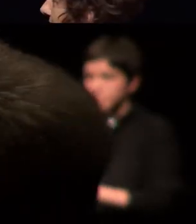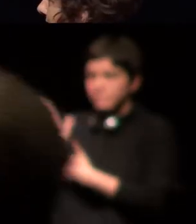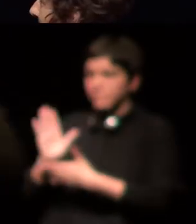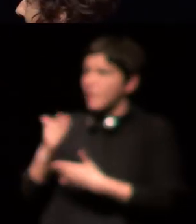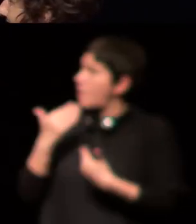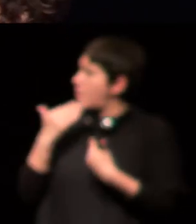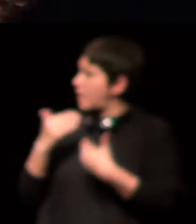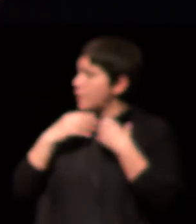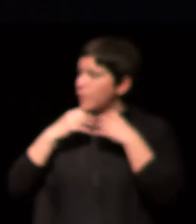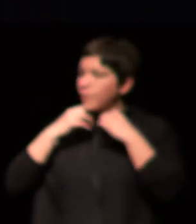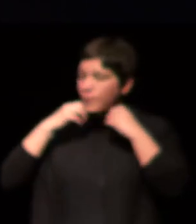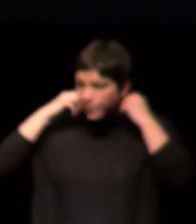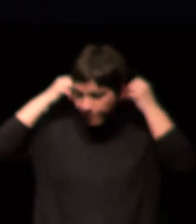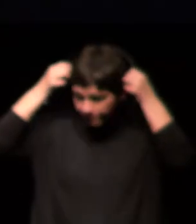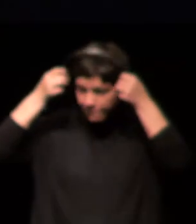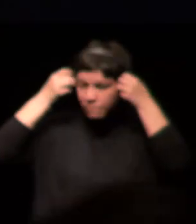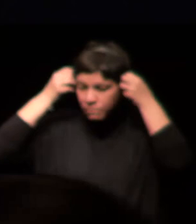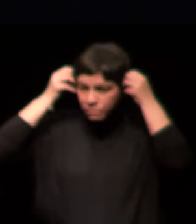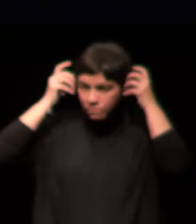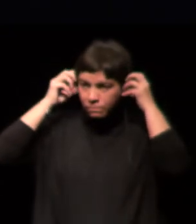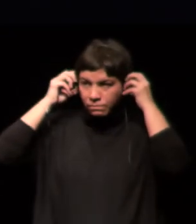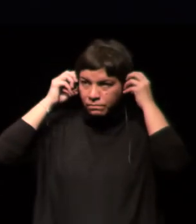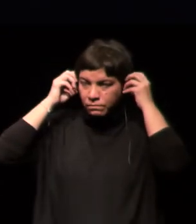Scott Rankin. Thank you.